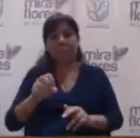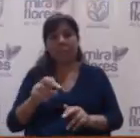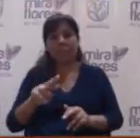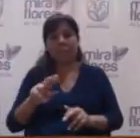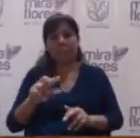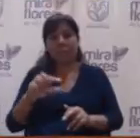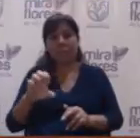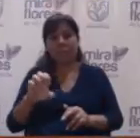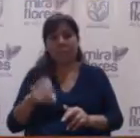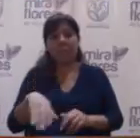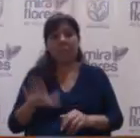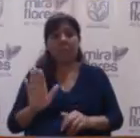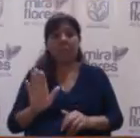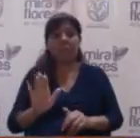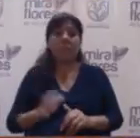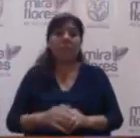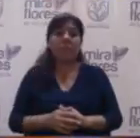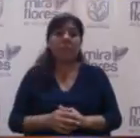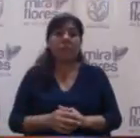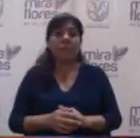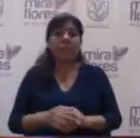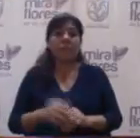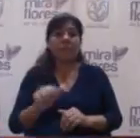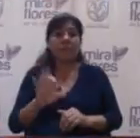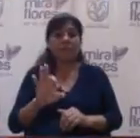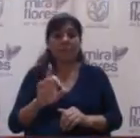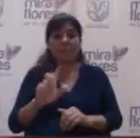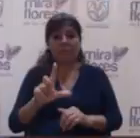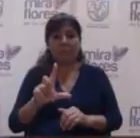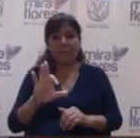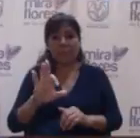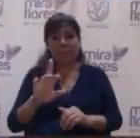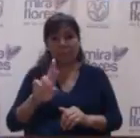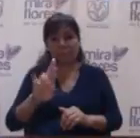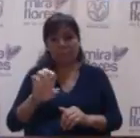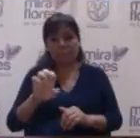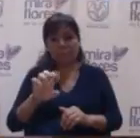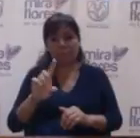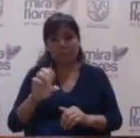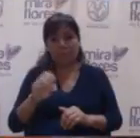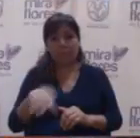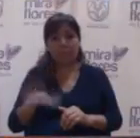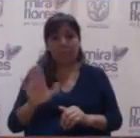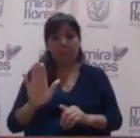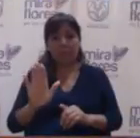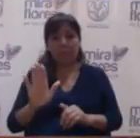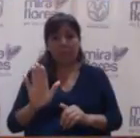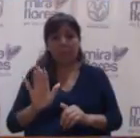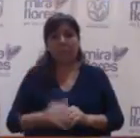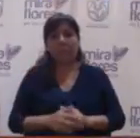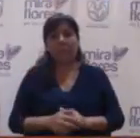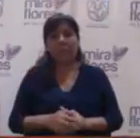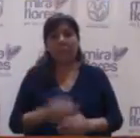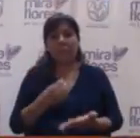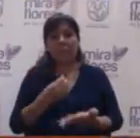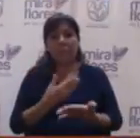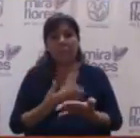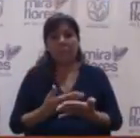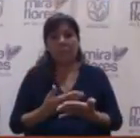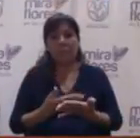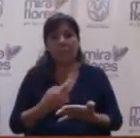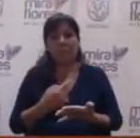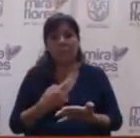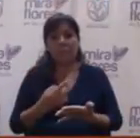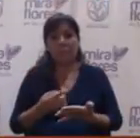del Riego. Señor Alfredo Sousa Locio. Hay quórum, señor alcalde. Muy bien, con el quórum